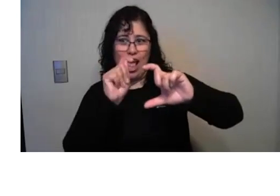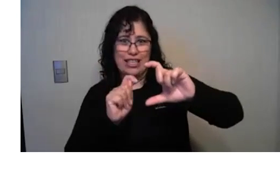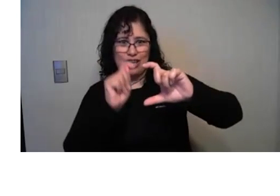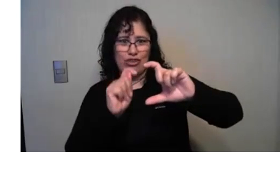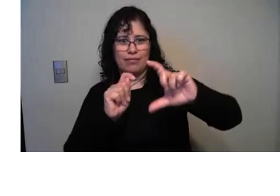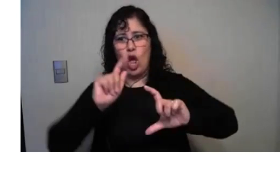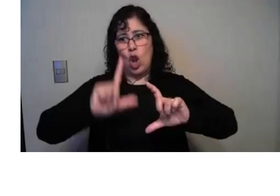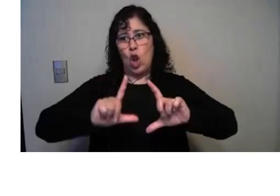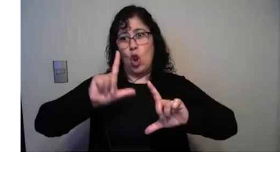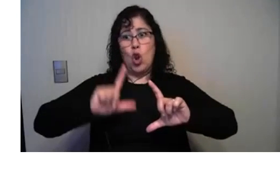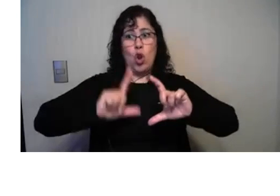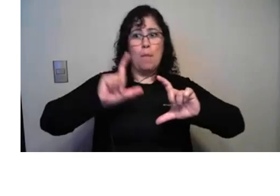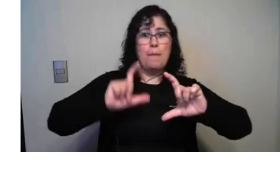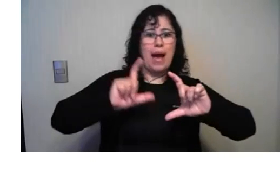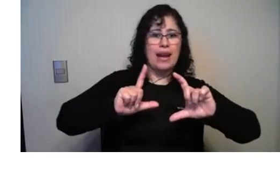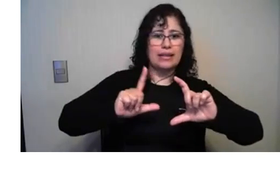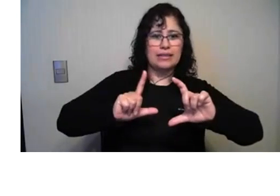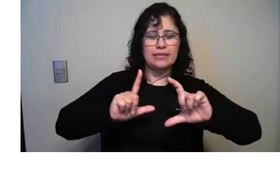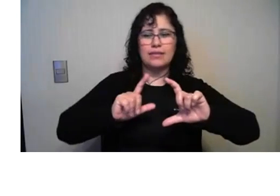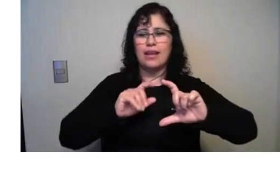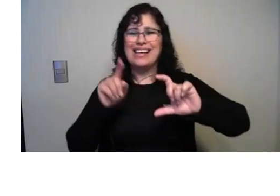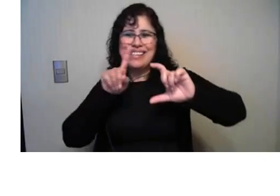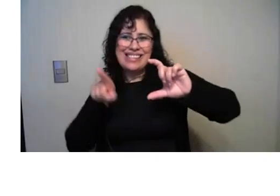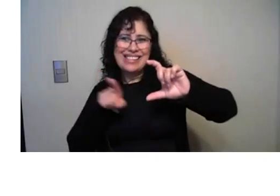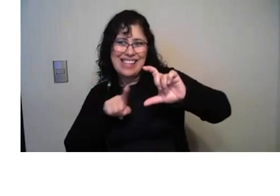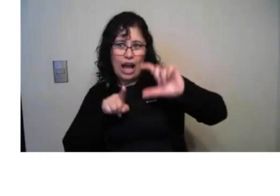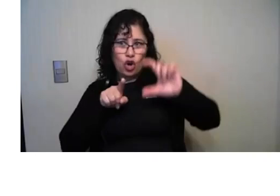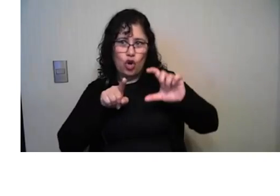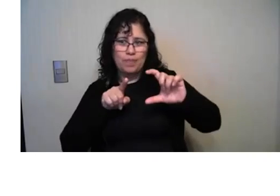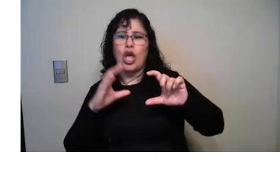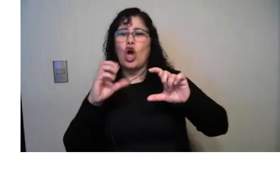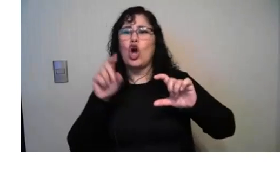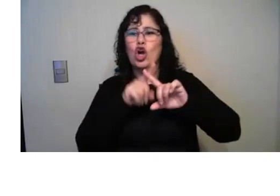luego los lumbares, sacros y finalmente un coxigio.